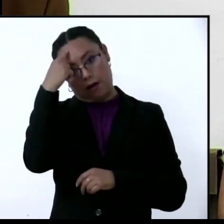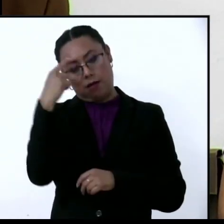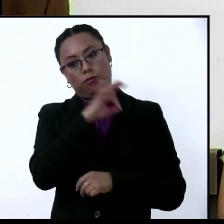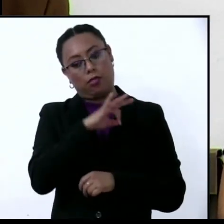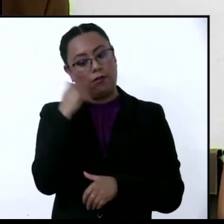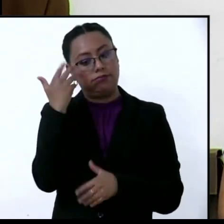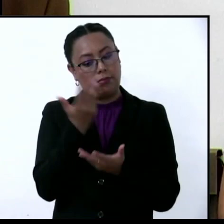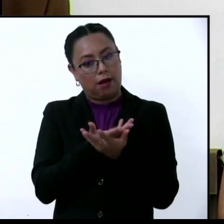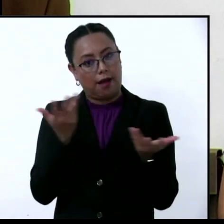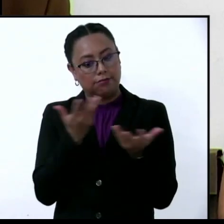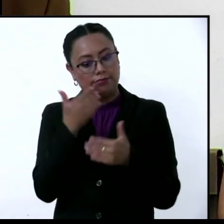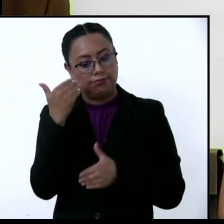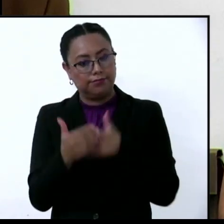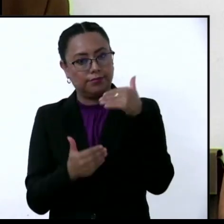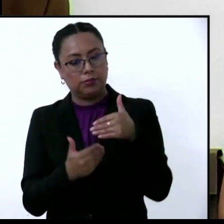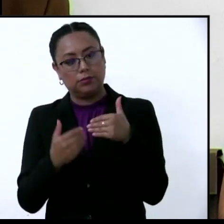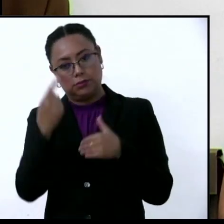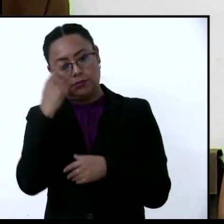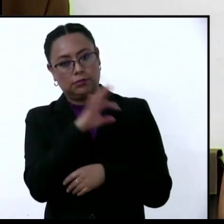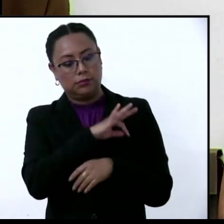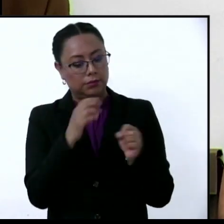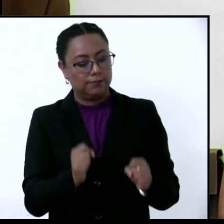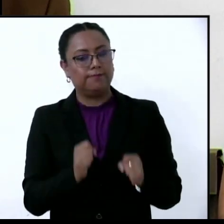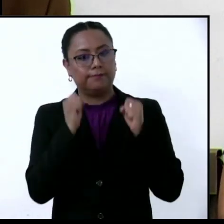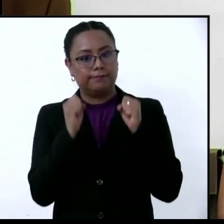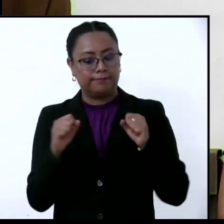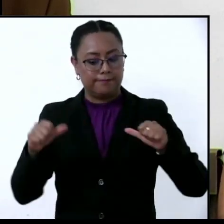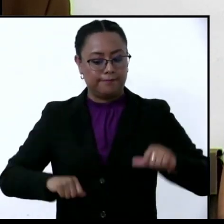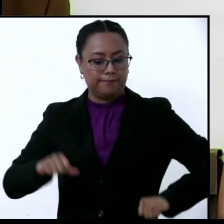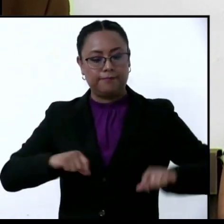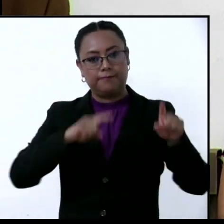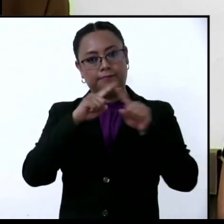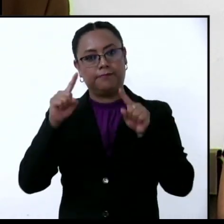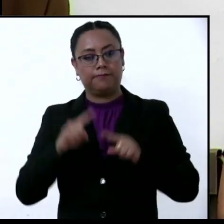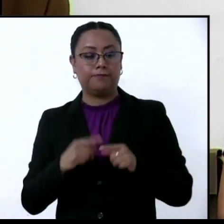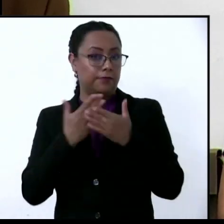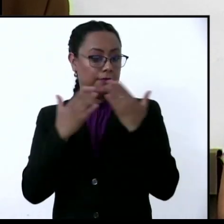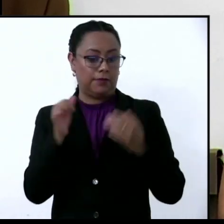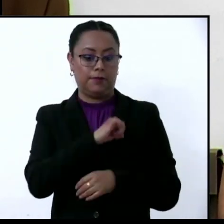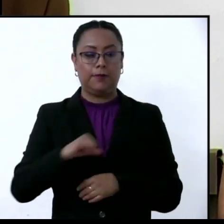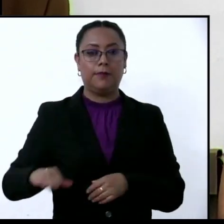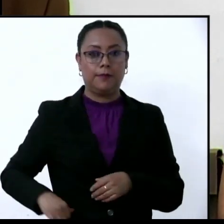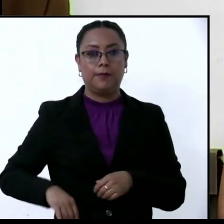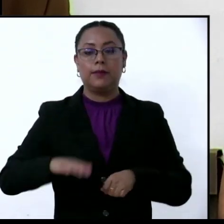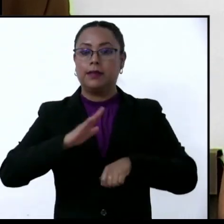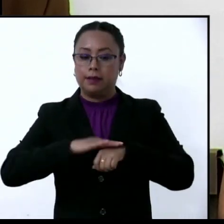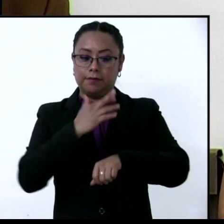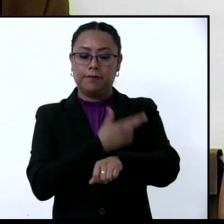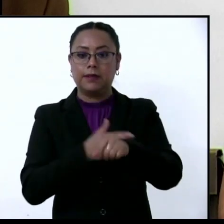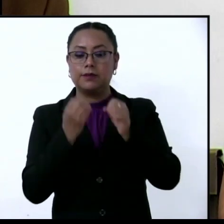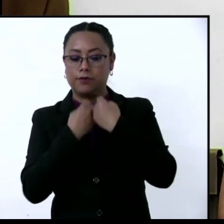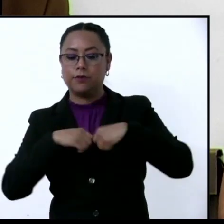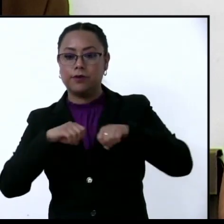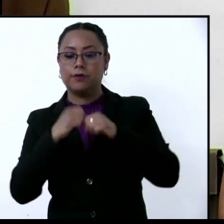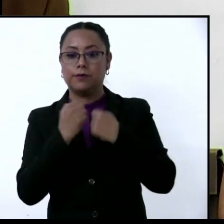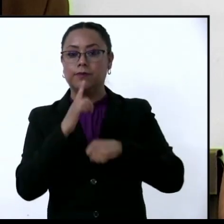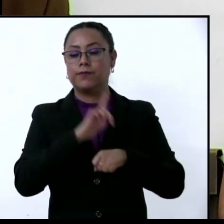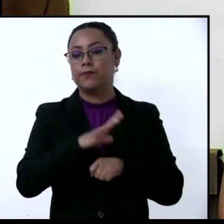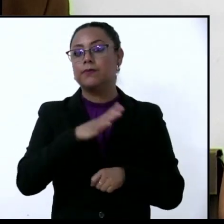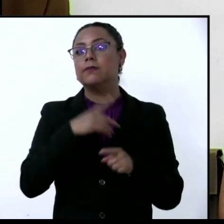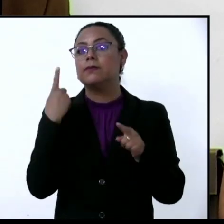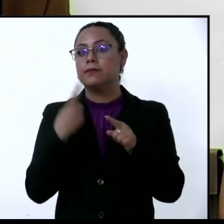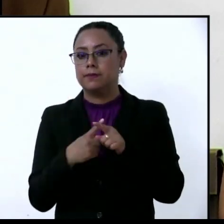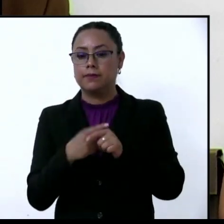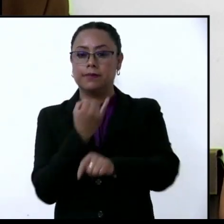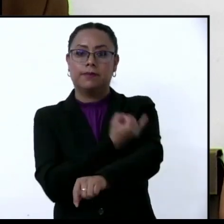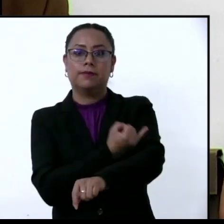nos permitan fortalecer sus actividades. Las alcaldías con mayor número de organizaciones sociales pues son